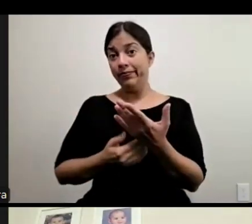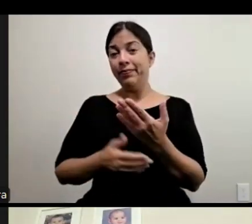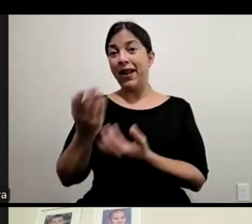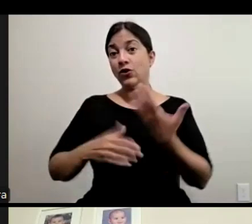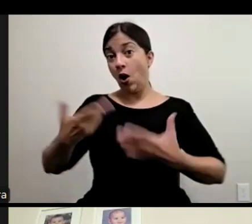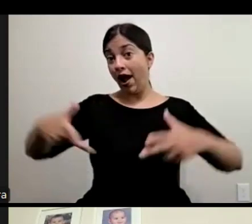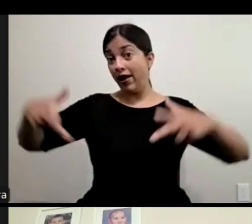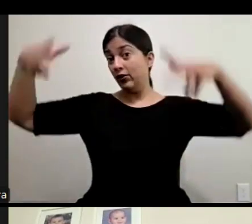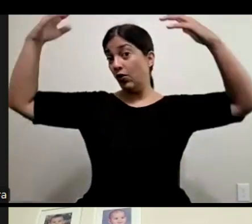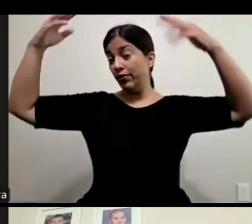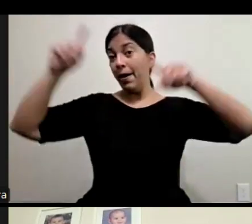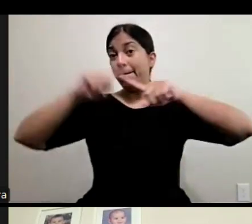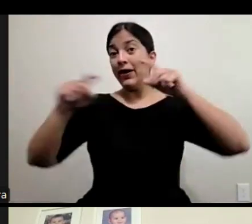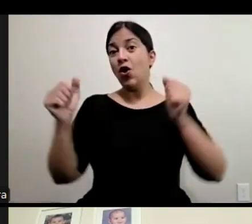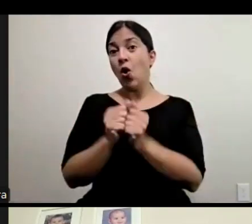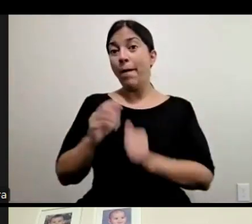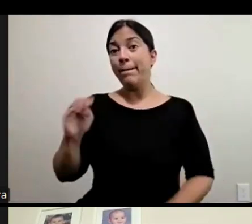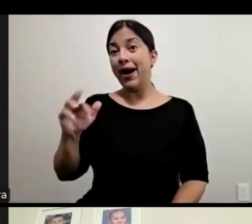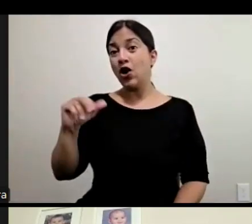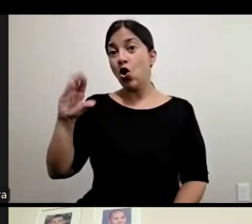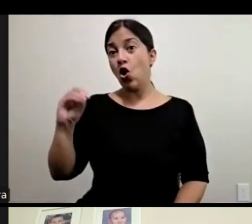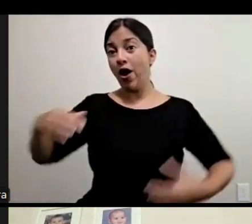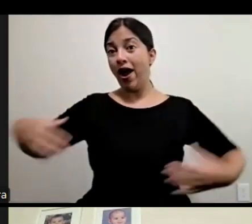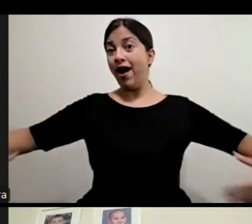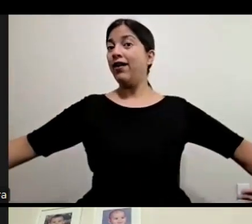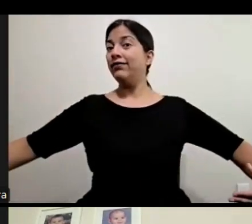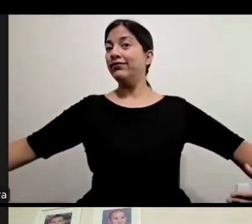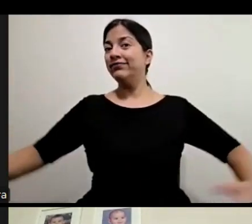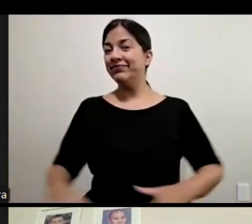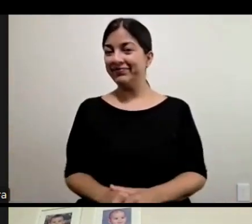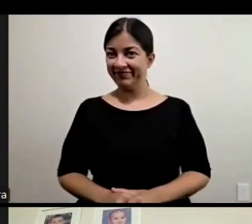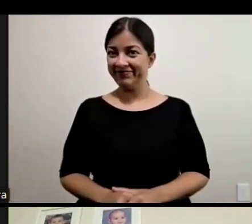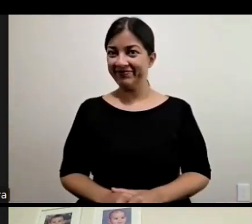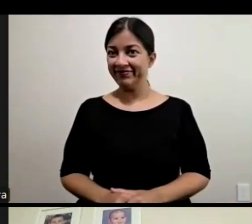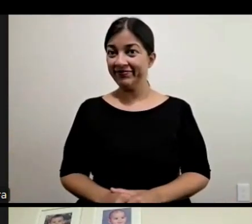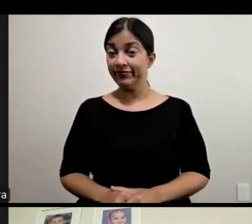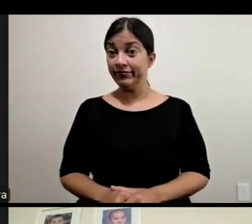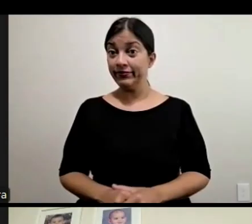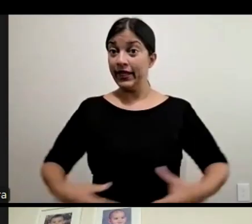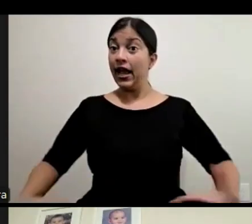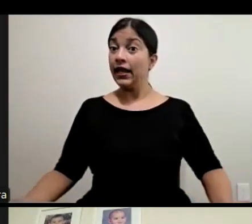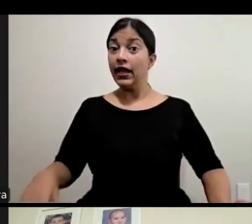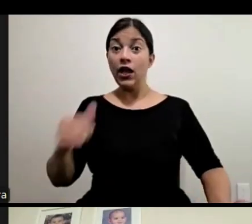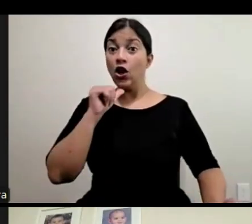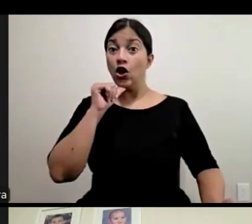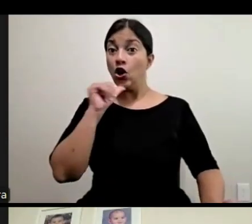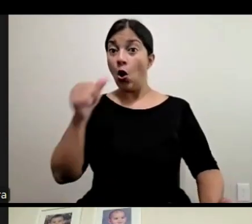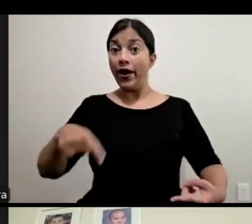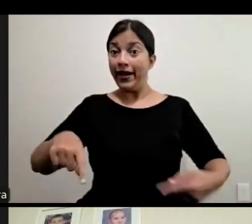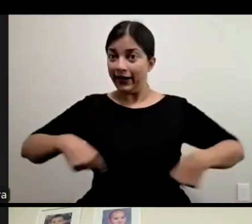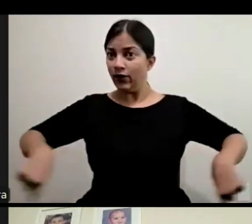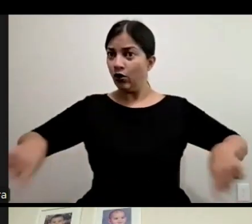en el barroco es aquí. Abajo. Abajo, aquí, es aquí, ni siquiera está redondeado, es